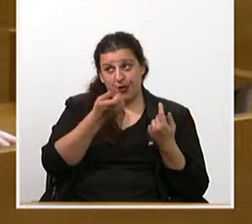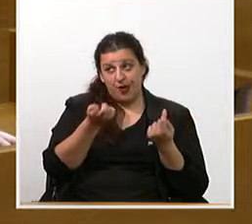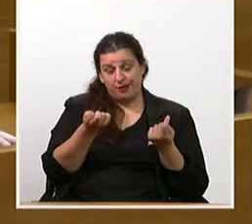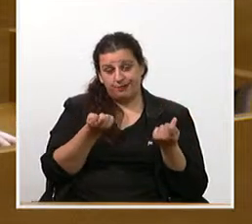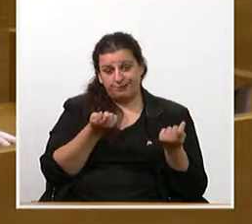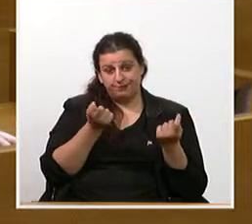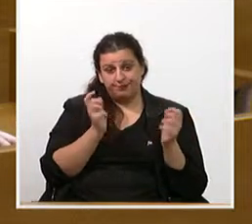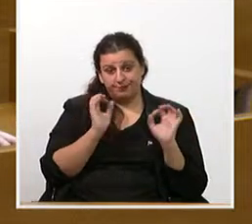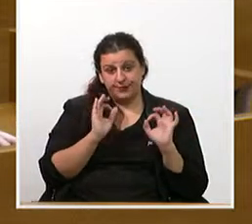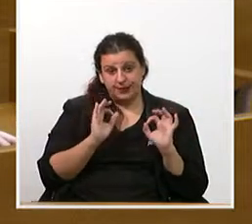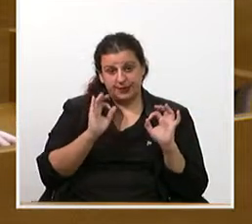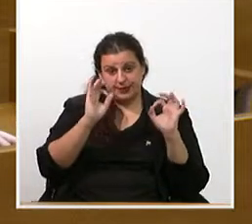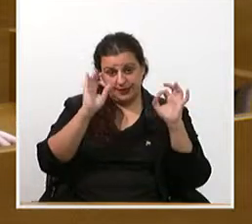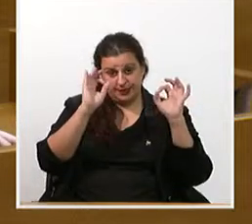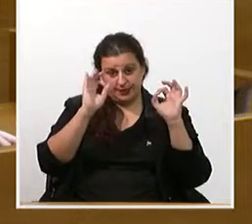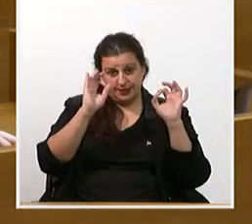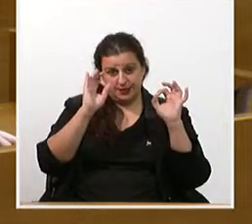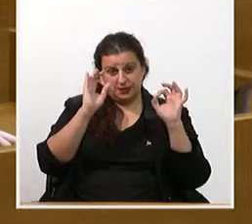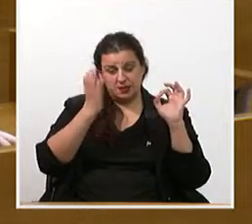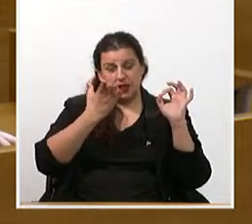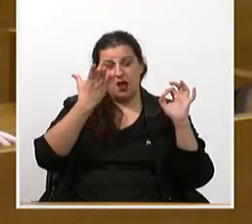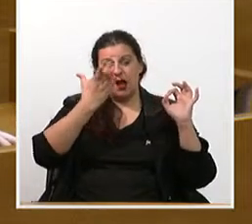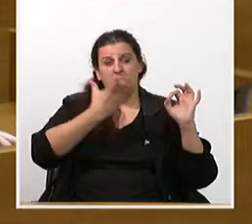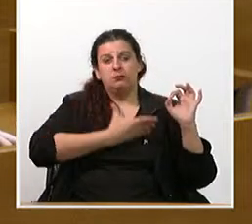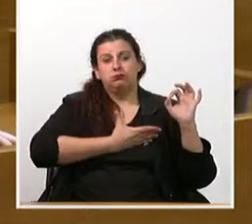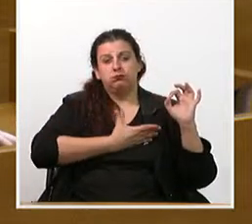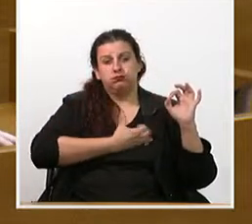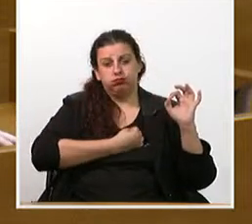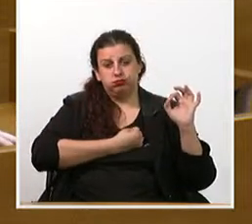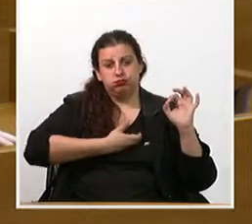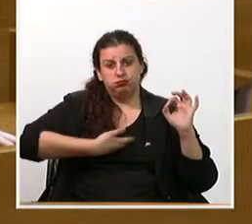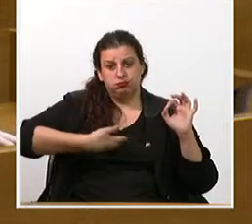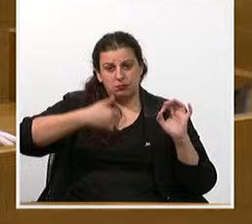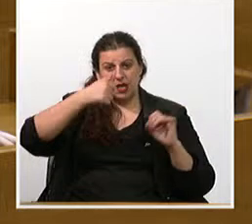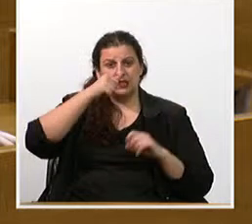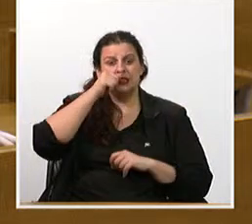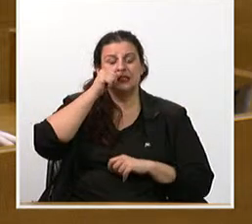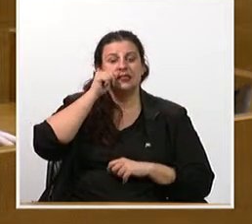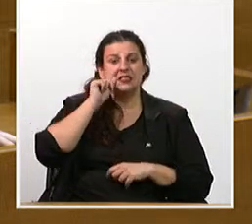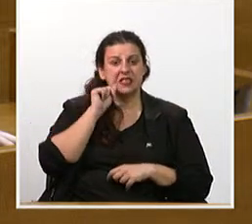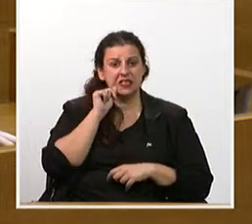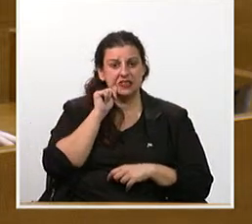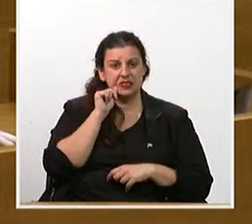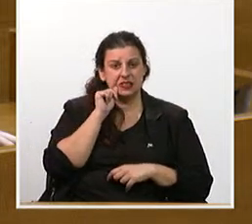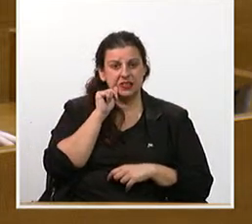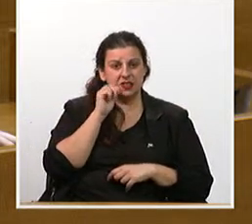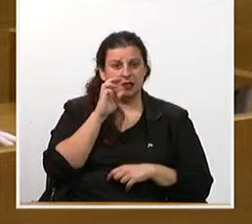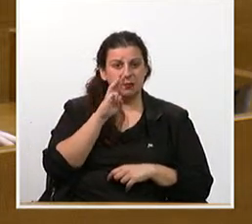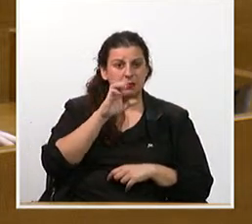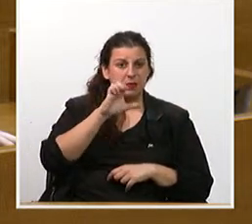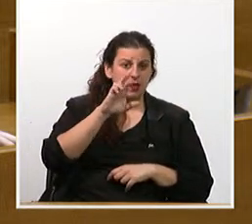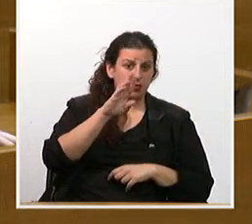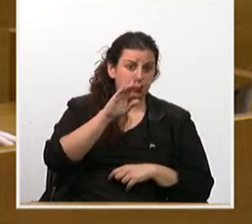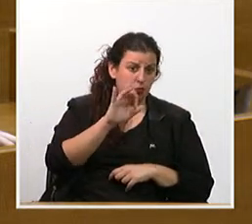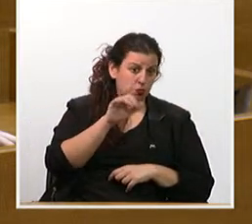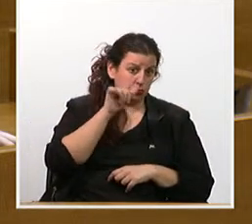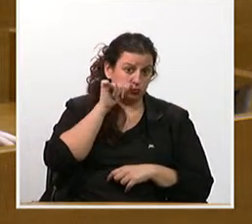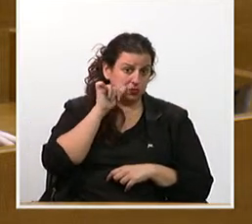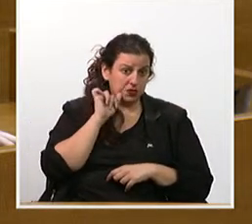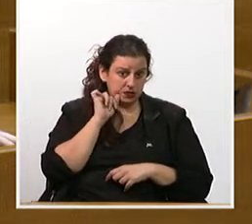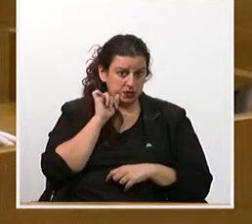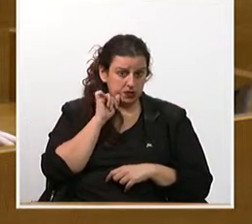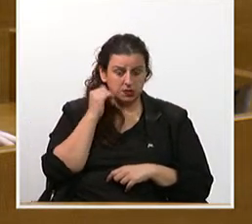concretamente y más a nuestro pesar todavía por el señor Sánchez Pedro Sánchez ha